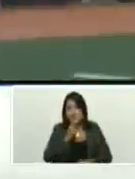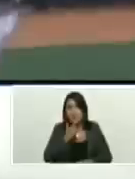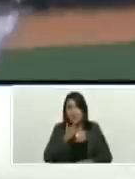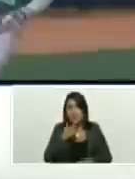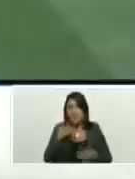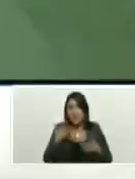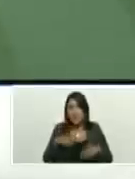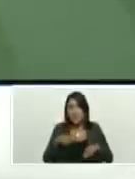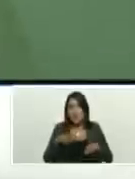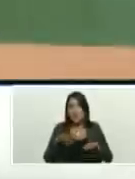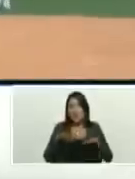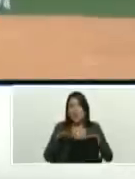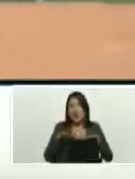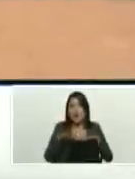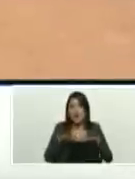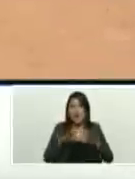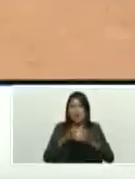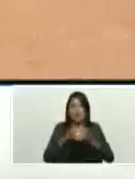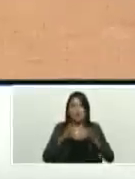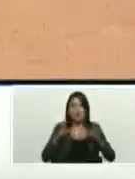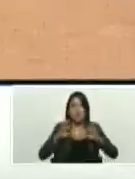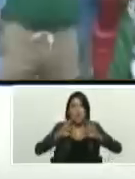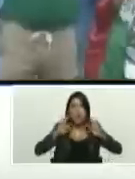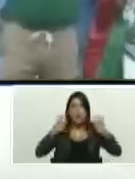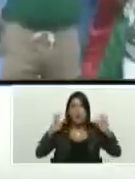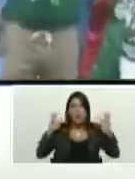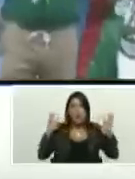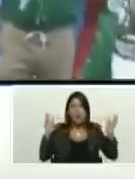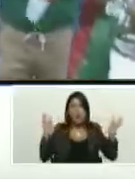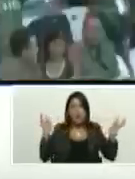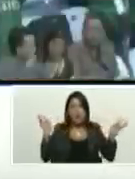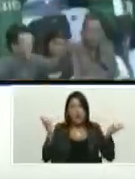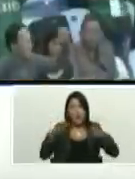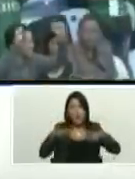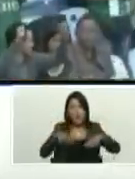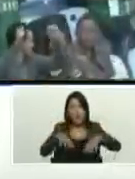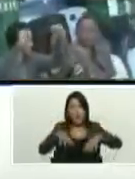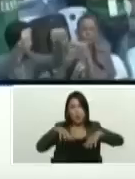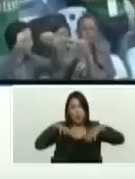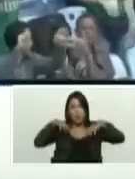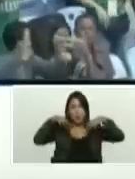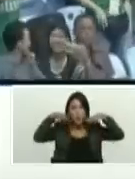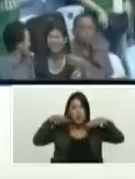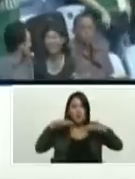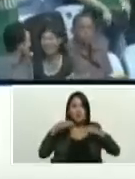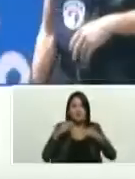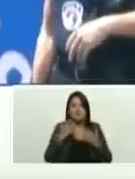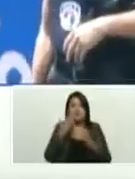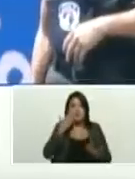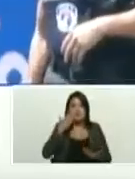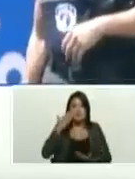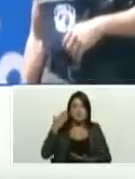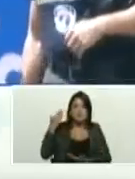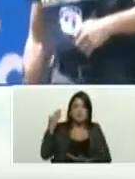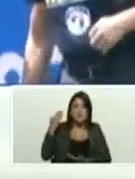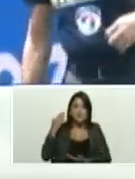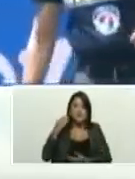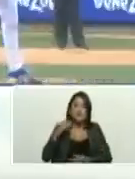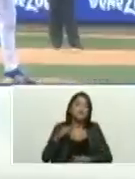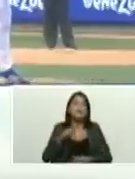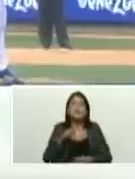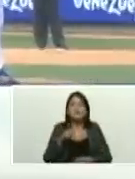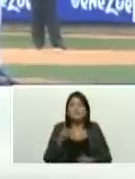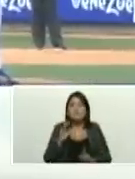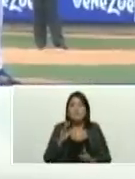imágenes. Ese es un estadio, mira, me decía ayer expertos de las grandes ligas que están aquí y expertos de